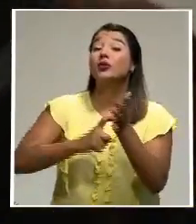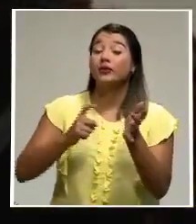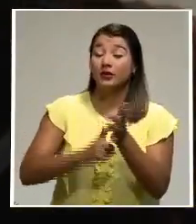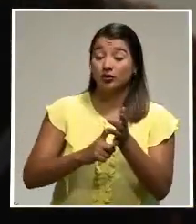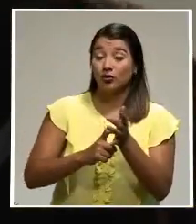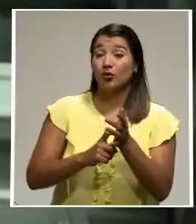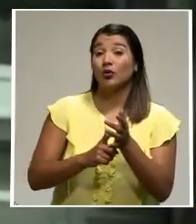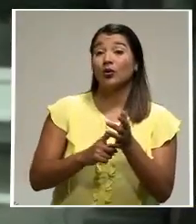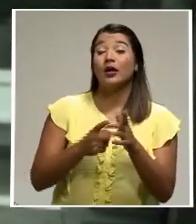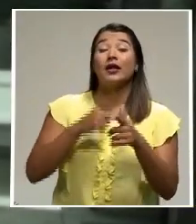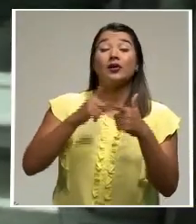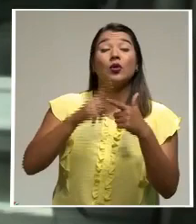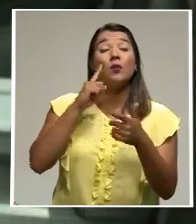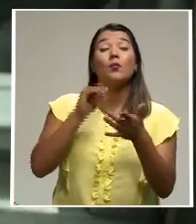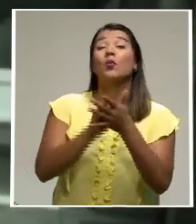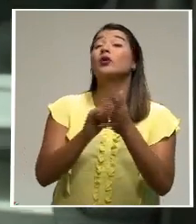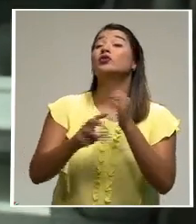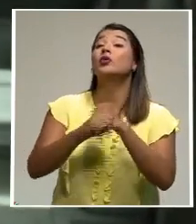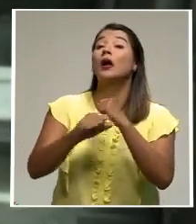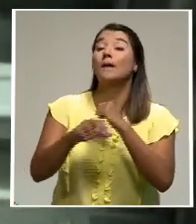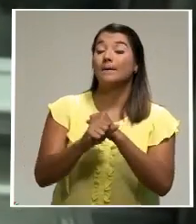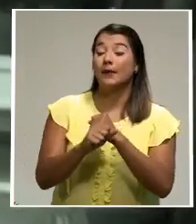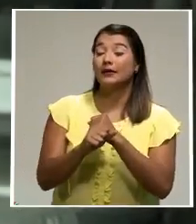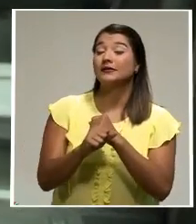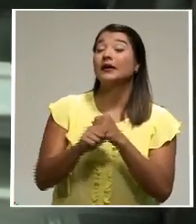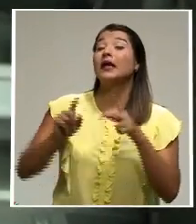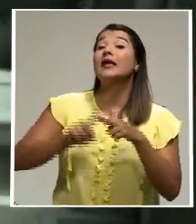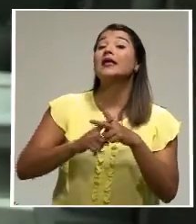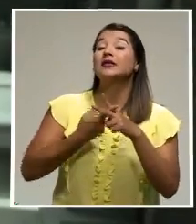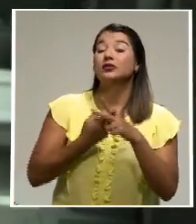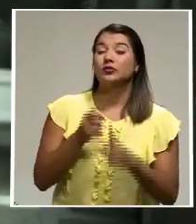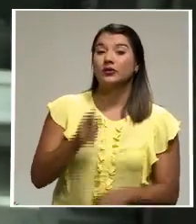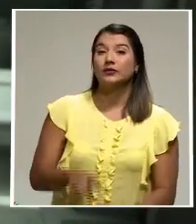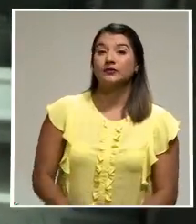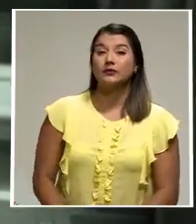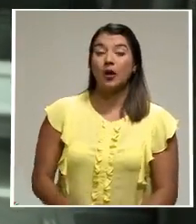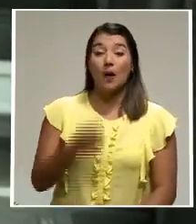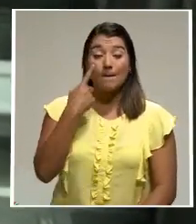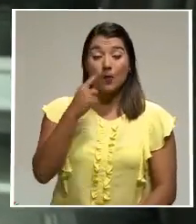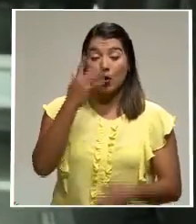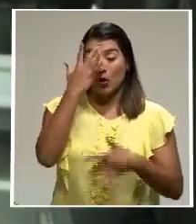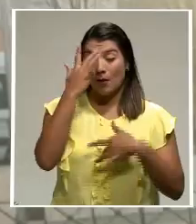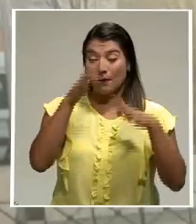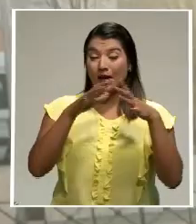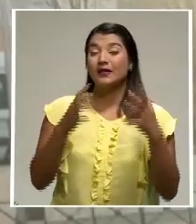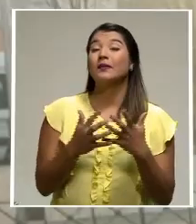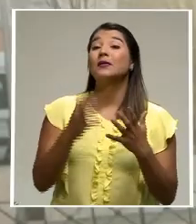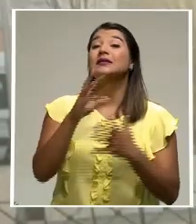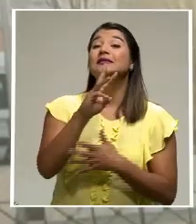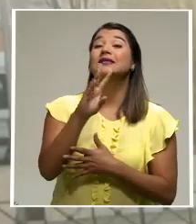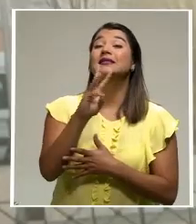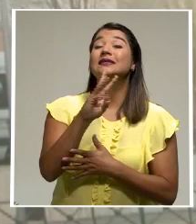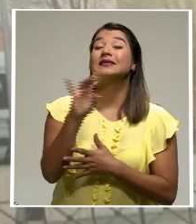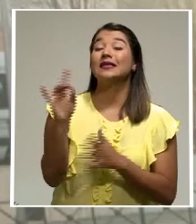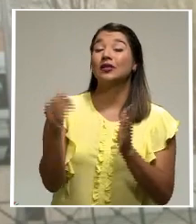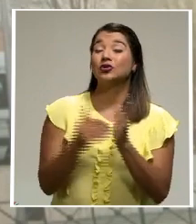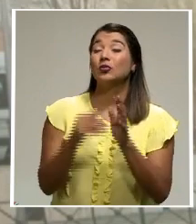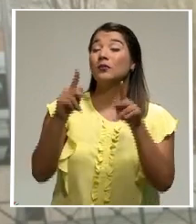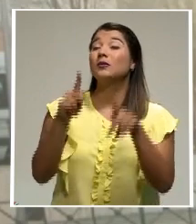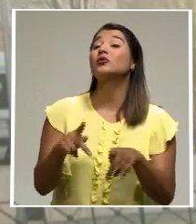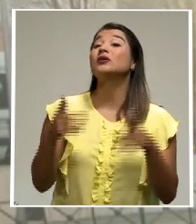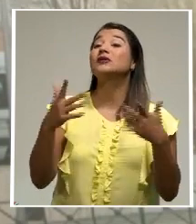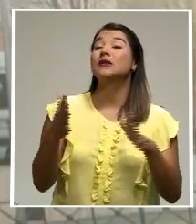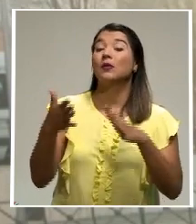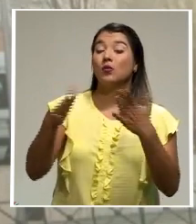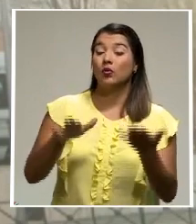mayores. Por ello, la campaña de vacunación dio inicio en estos sitios. Por la pandemia, más de 68.000 personas han muerto en España,